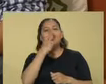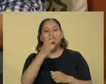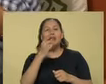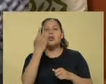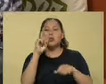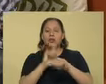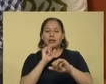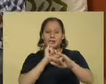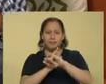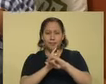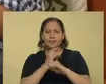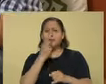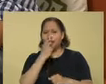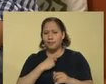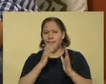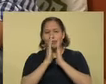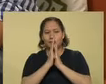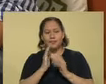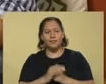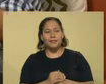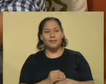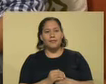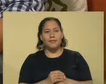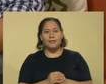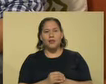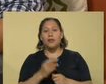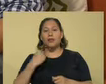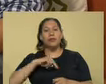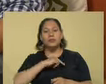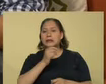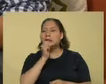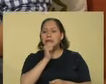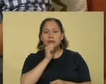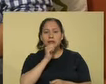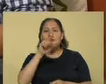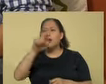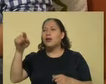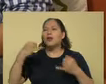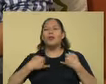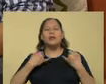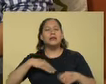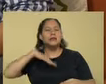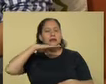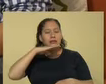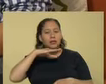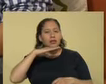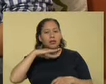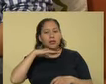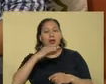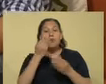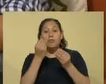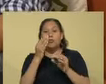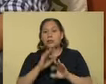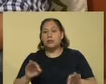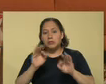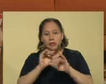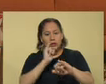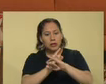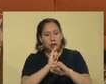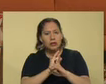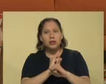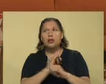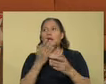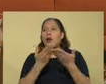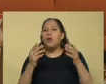del Internet. Cuéntanos. Creo que no nos hemos dado cuenta, sobre todo los jóvenes, ¿no? Uh-huh. De la importancia que ha cobrado Internet en